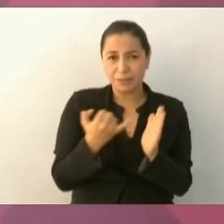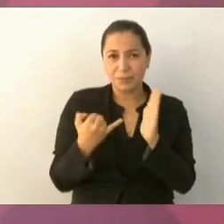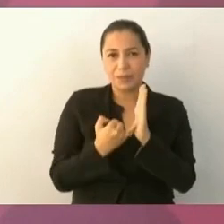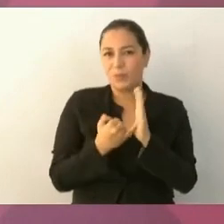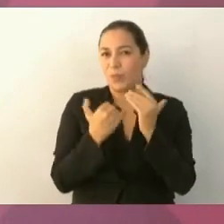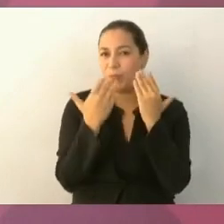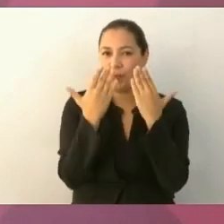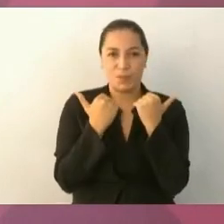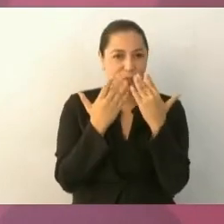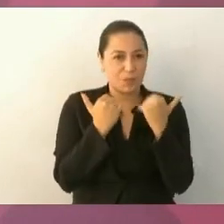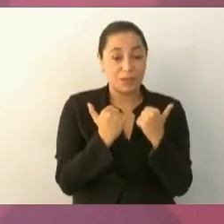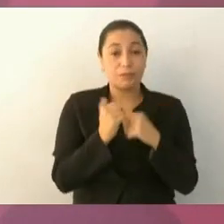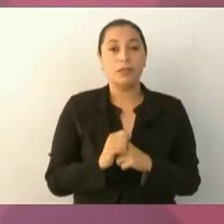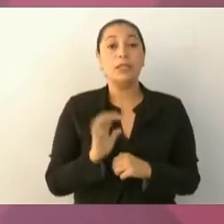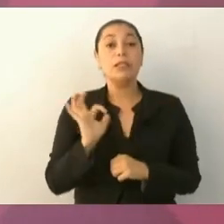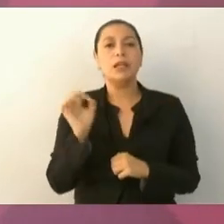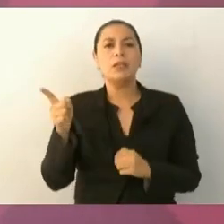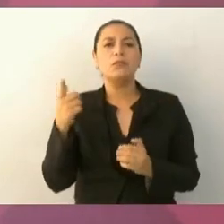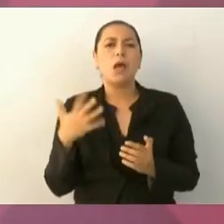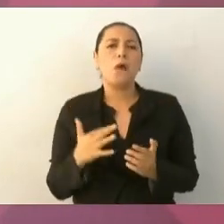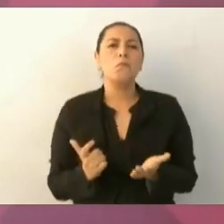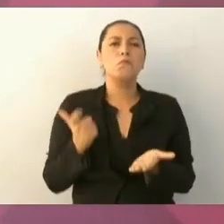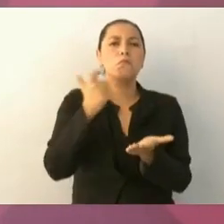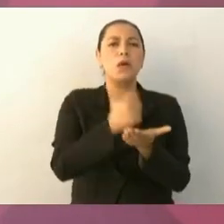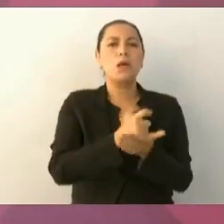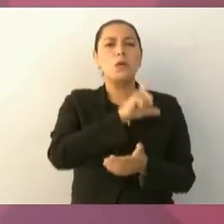Y si pagaban se les devolvía.